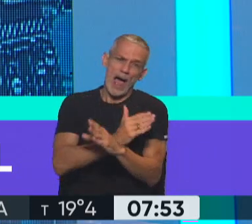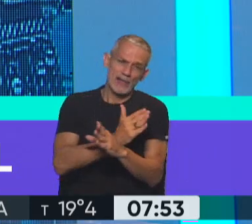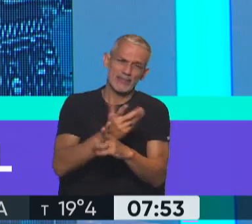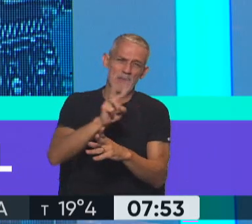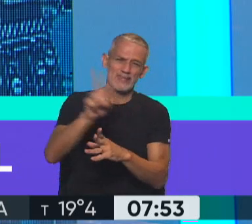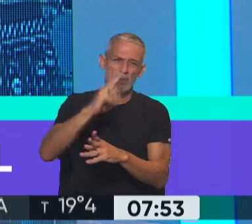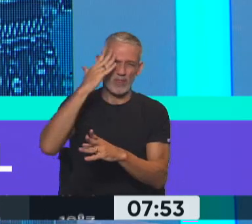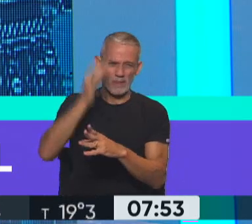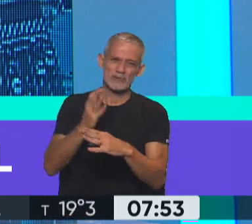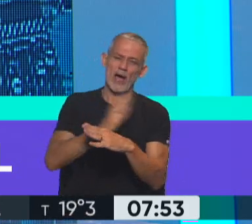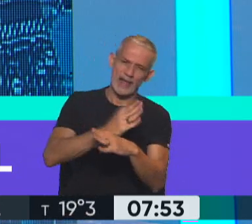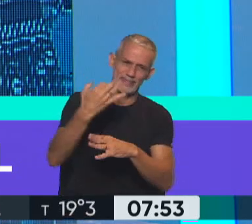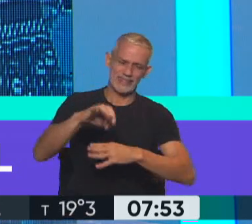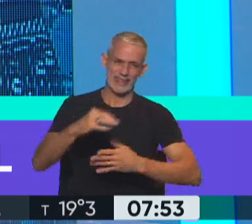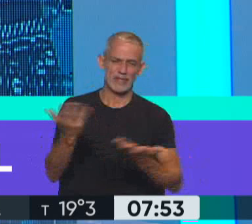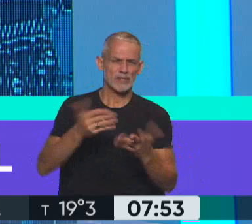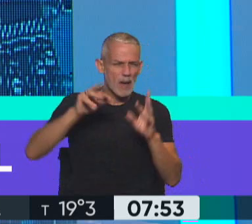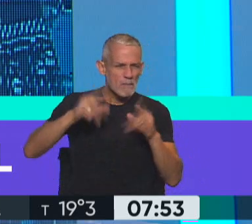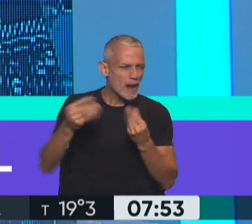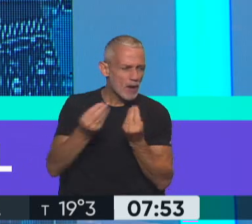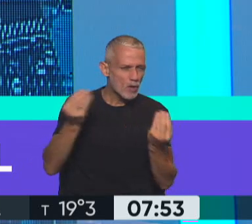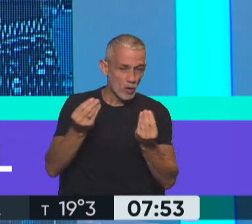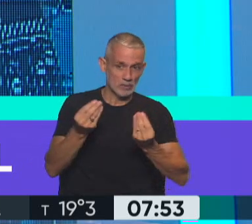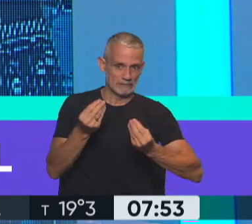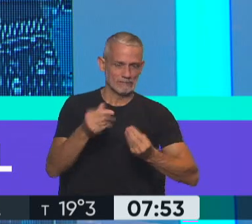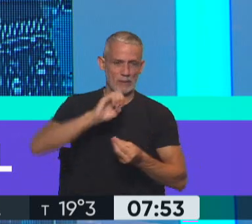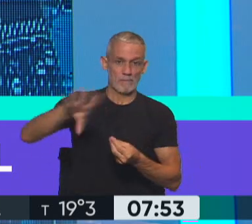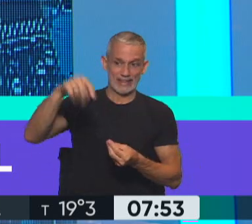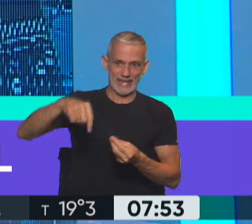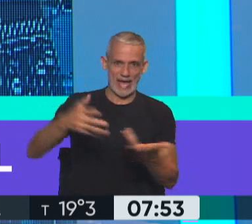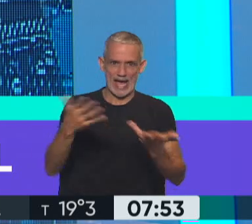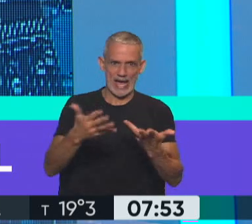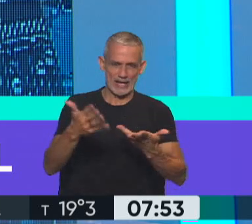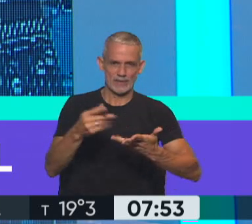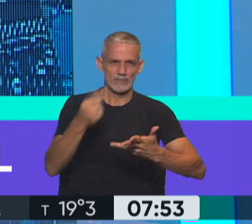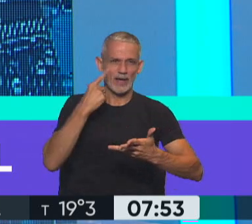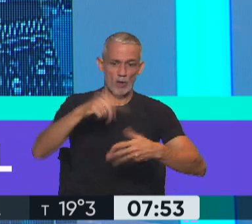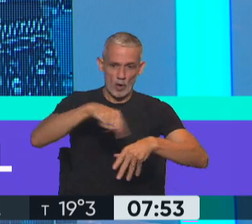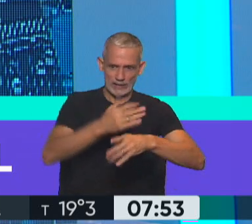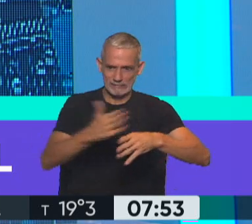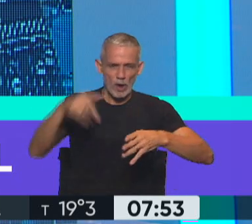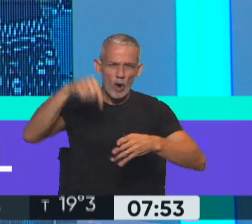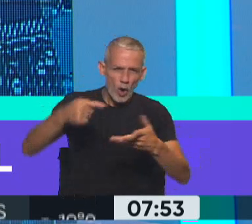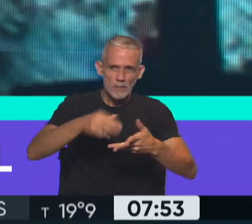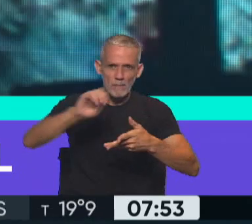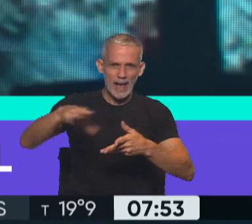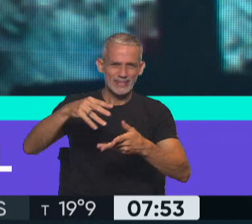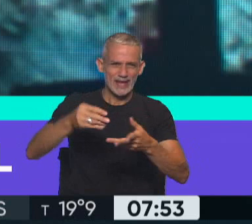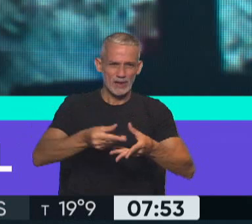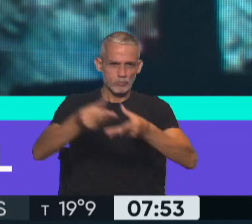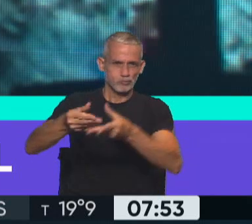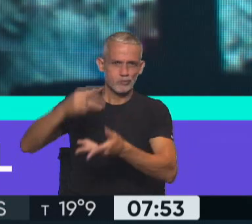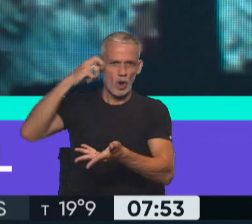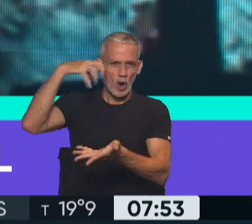en principio es lo que está planeado, así que sí, tiene que llegar en las próximas horas al Congreso el acuerdo. Flor, hizo